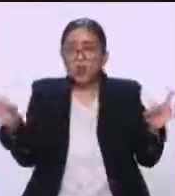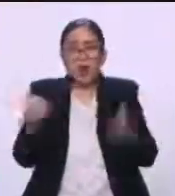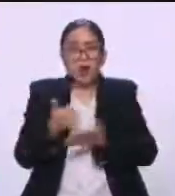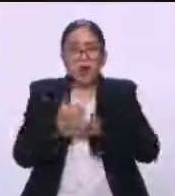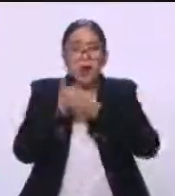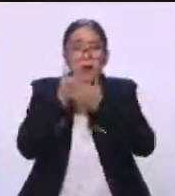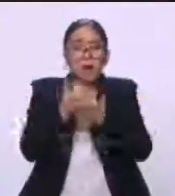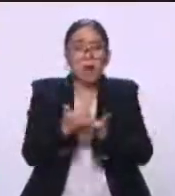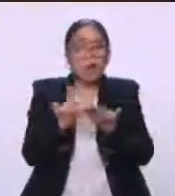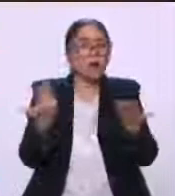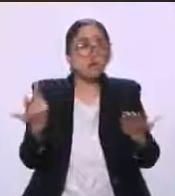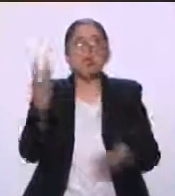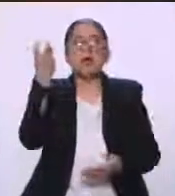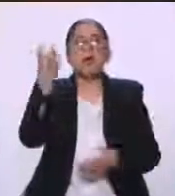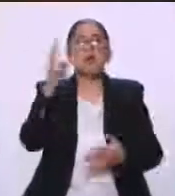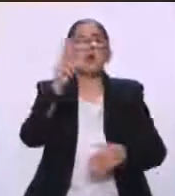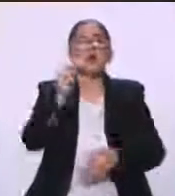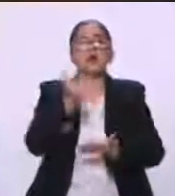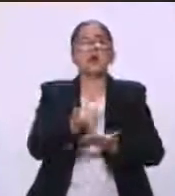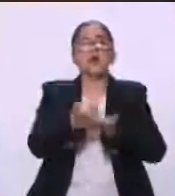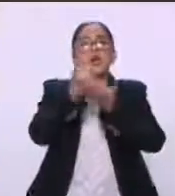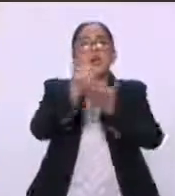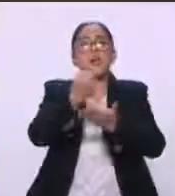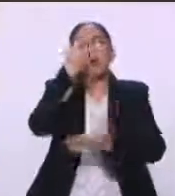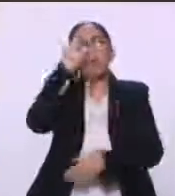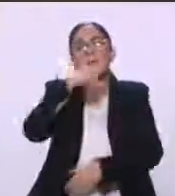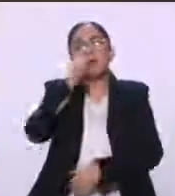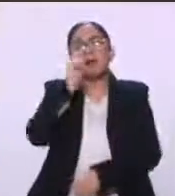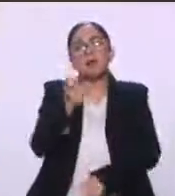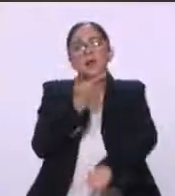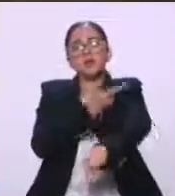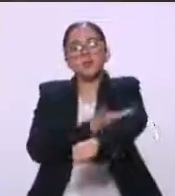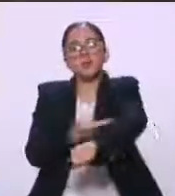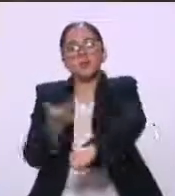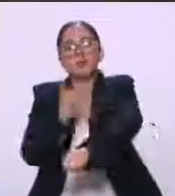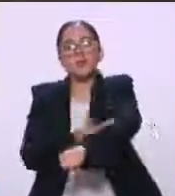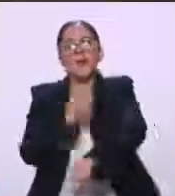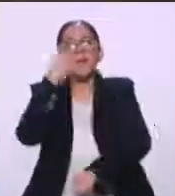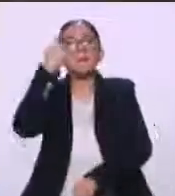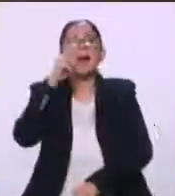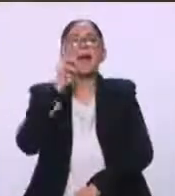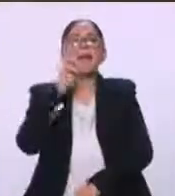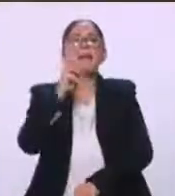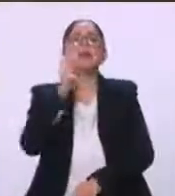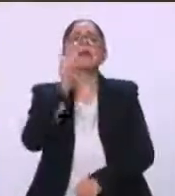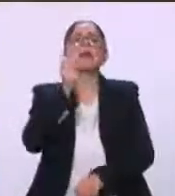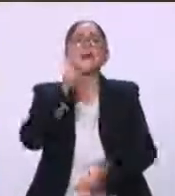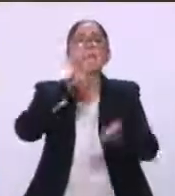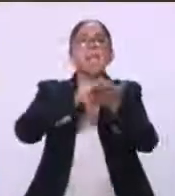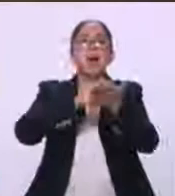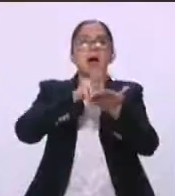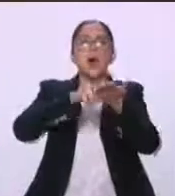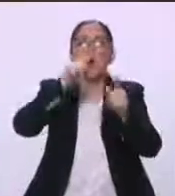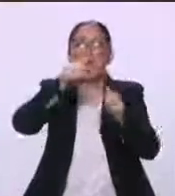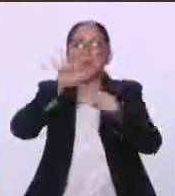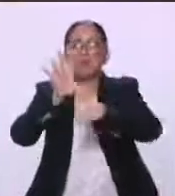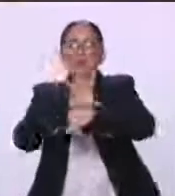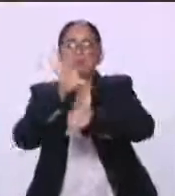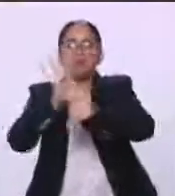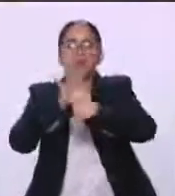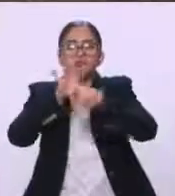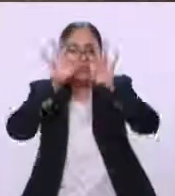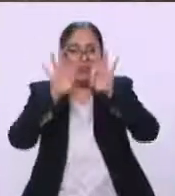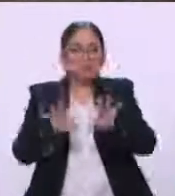actualidad no contribuyen en la calidad de la regulación de frecuencia ni de voltaje, porque hay un problema técnico y científico